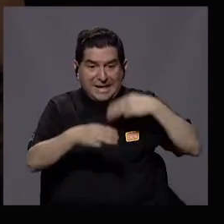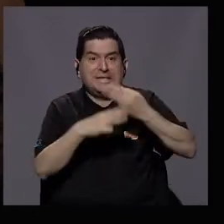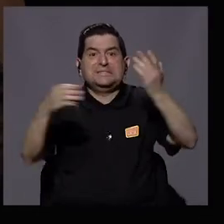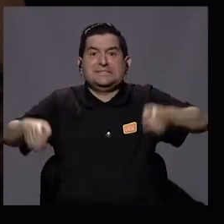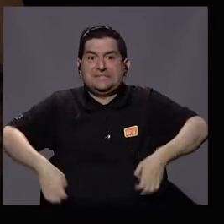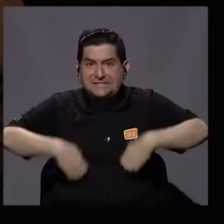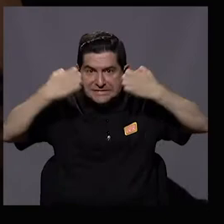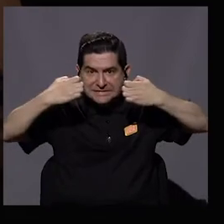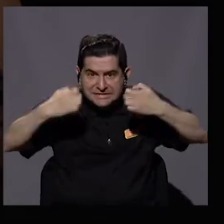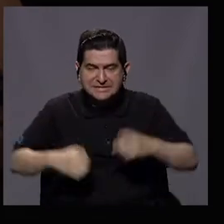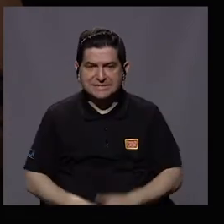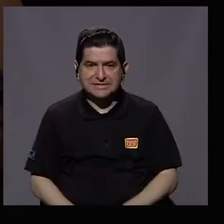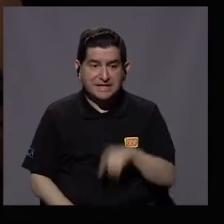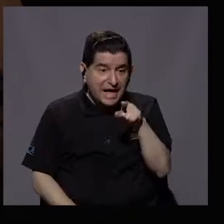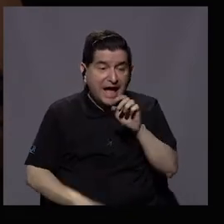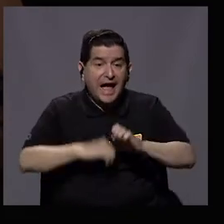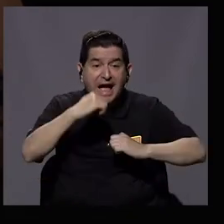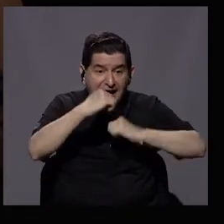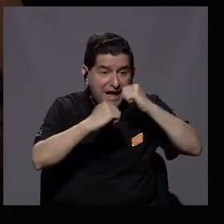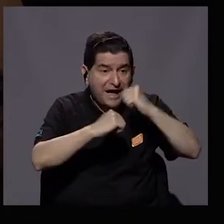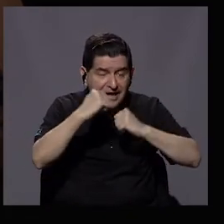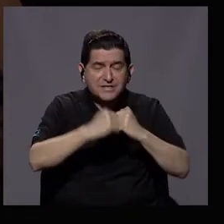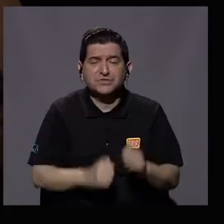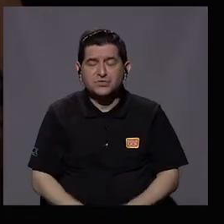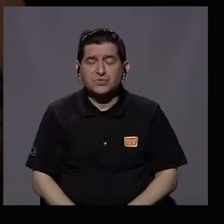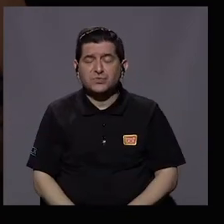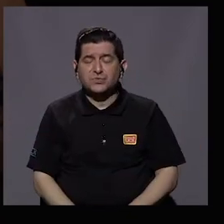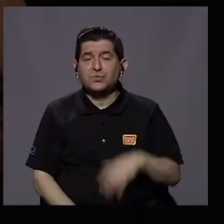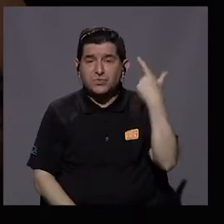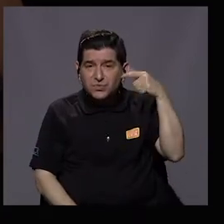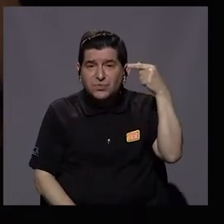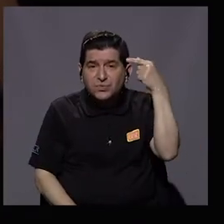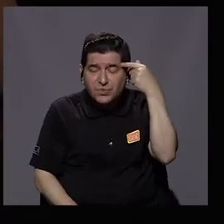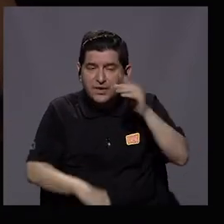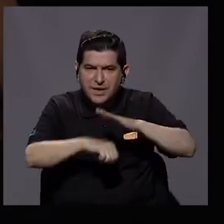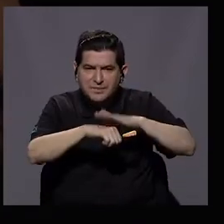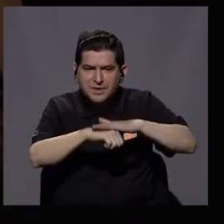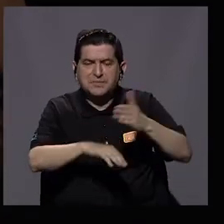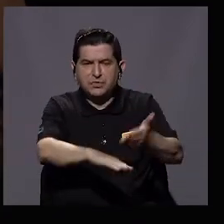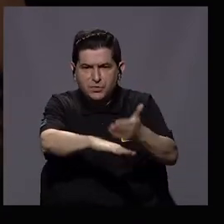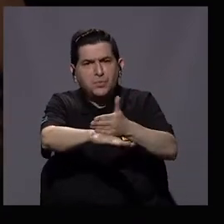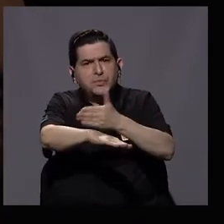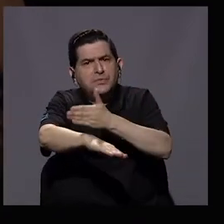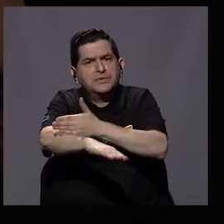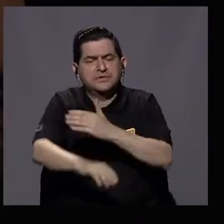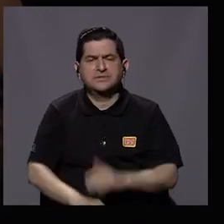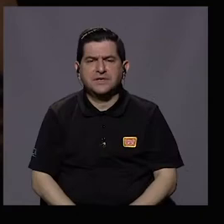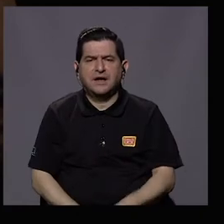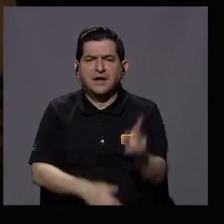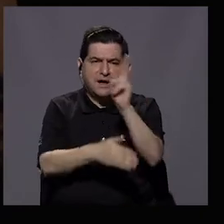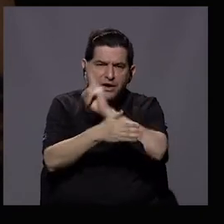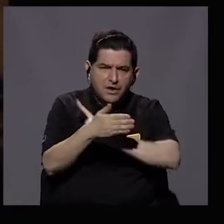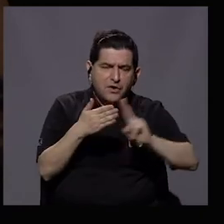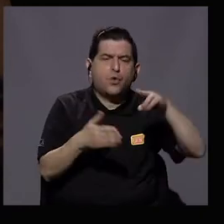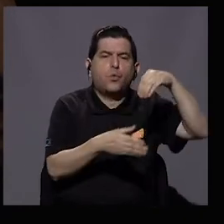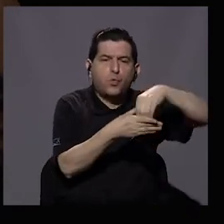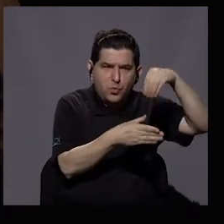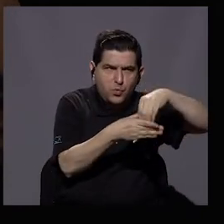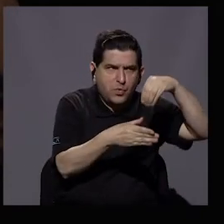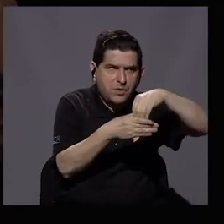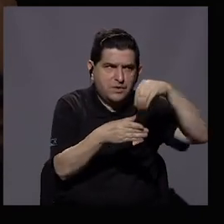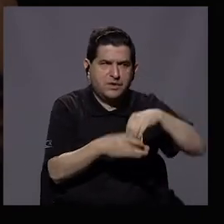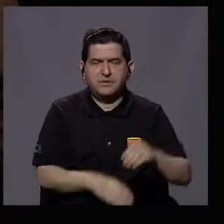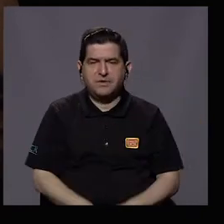mundial, justamente fue esa estructura burocrática que nos permitió salir adelante. Es decir, las universidades